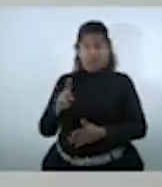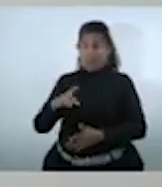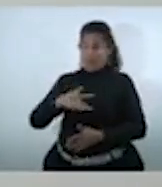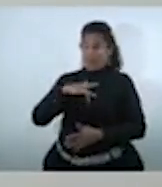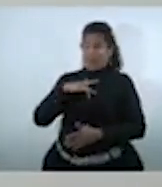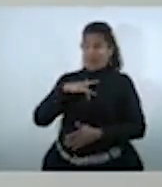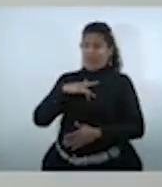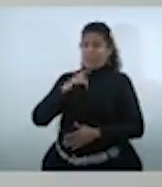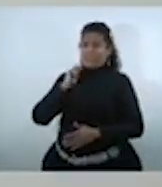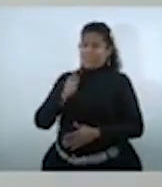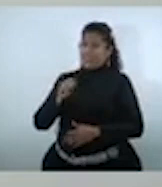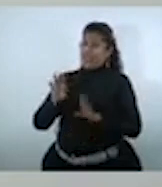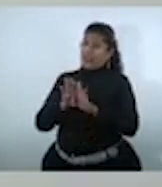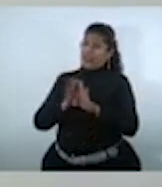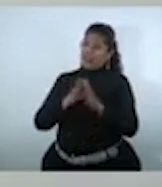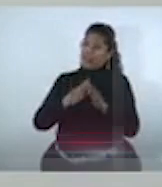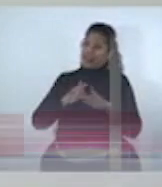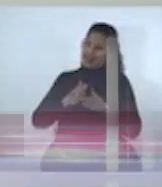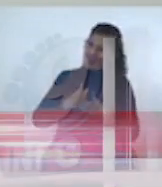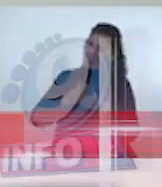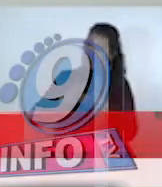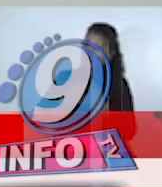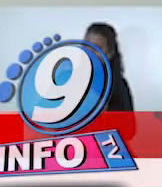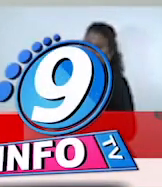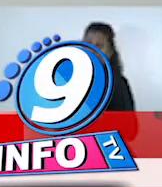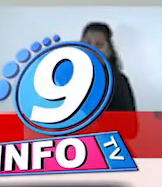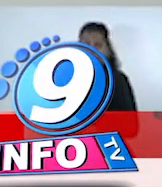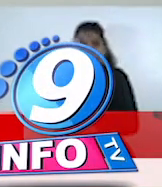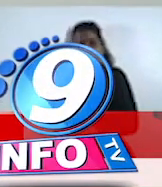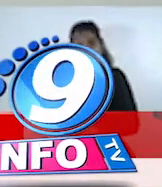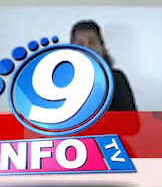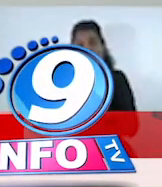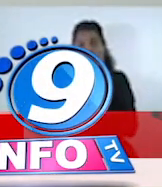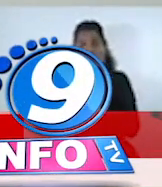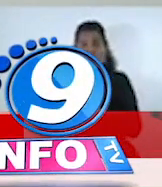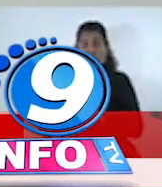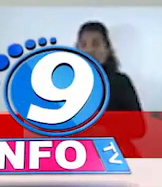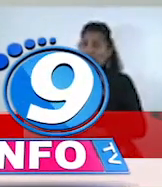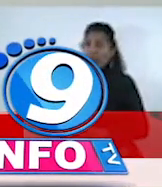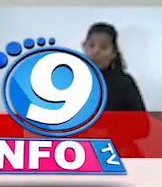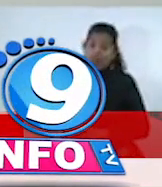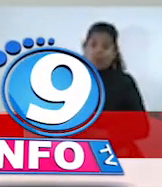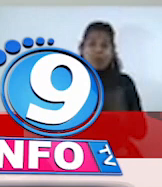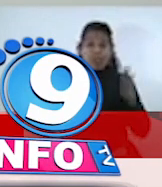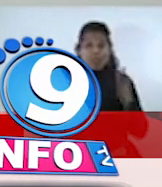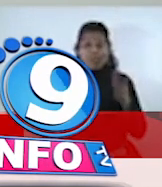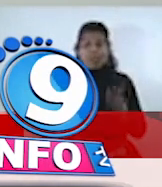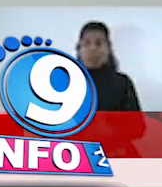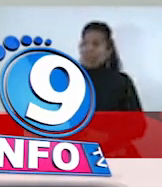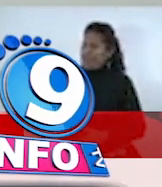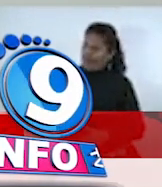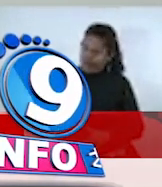enfrenta retos que todas y todos conocemos y que debemos recalcar, porque solo de esta